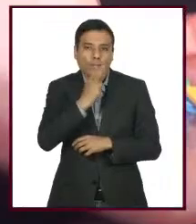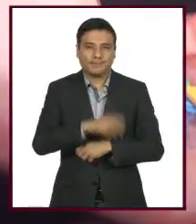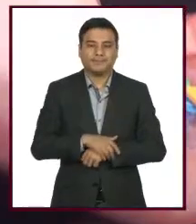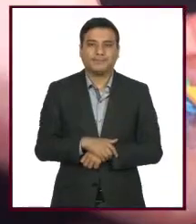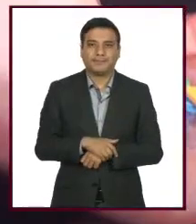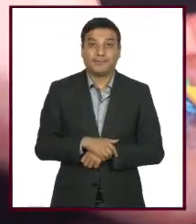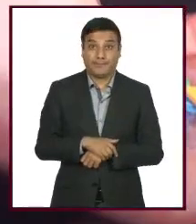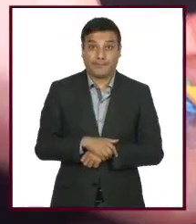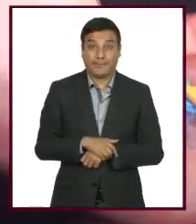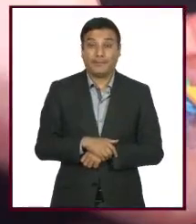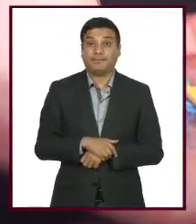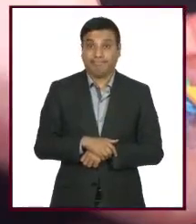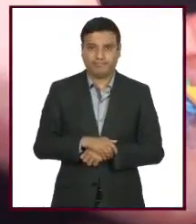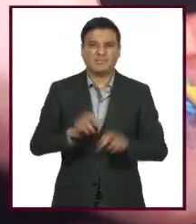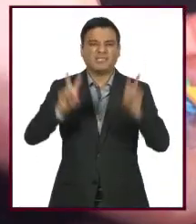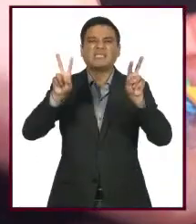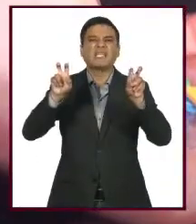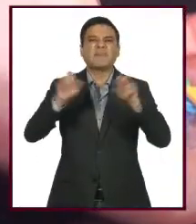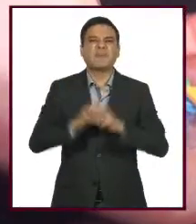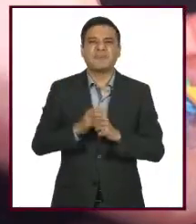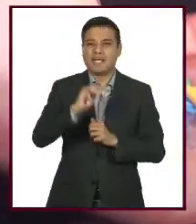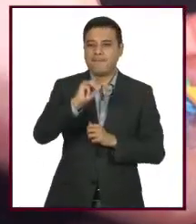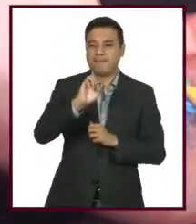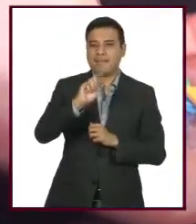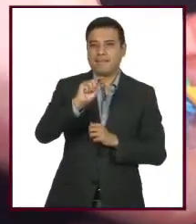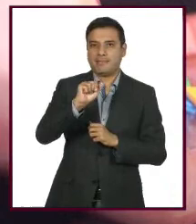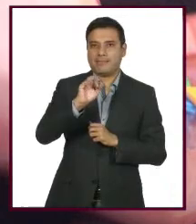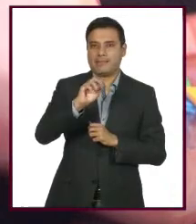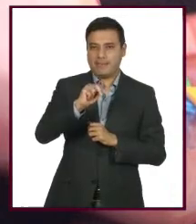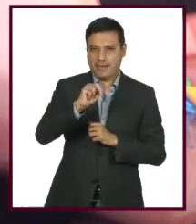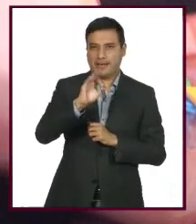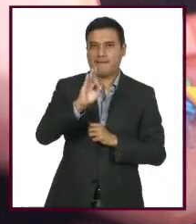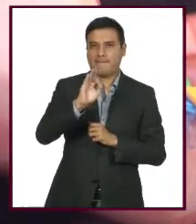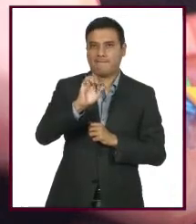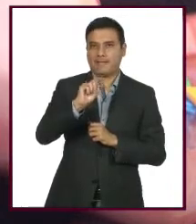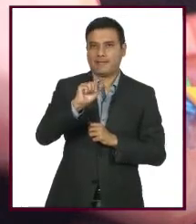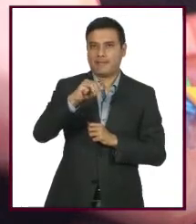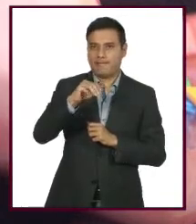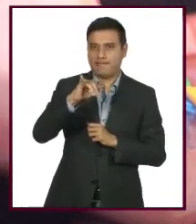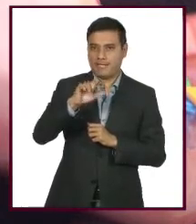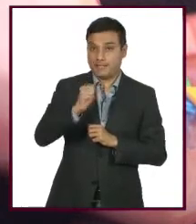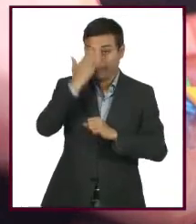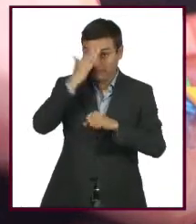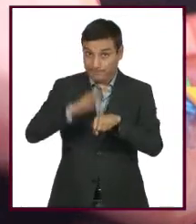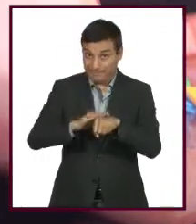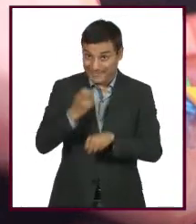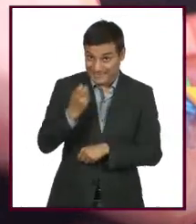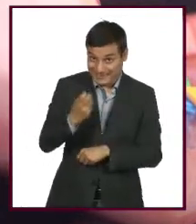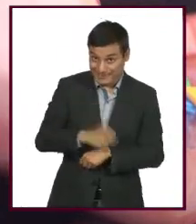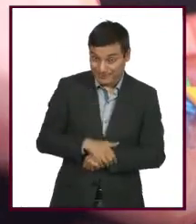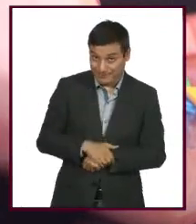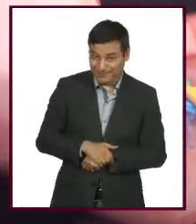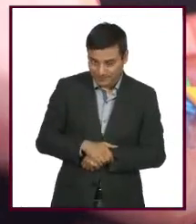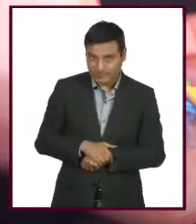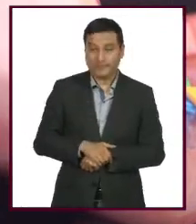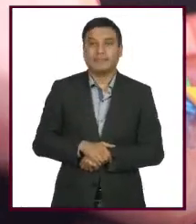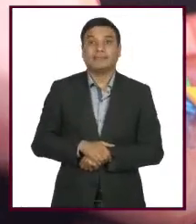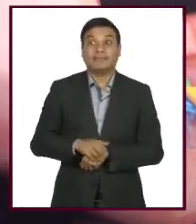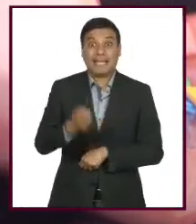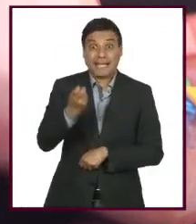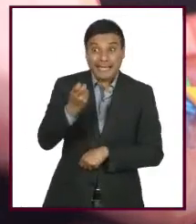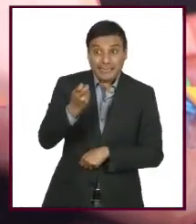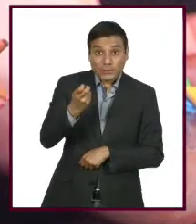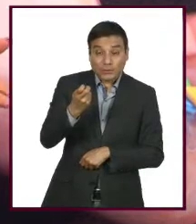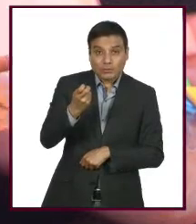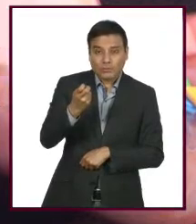no olvidemos que estamos hablando de las metanfetaminas y estamos hablando de pues este tipo de sustancia que